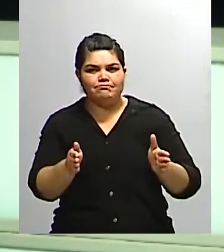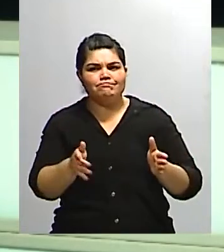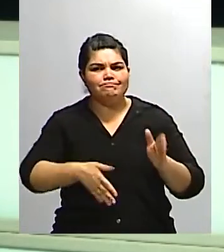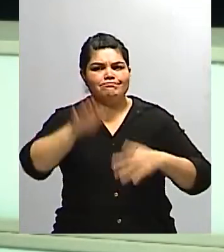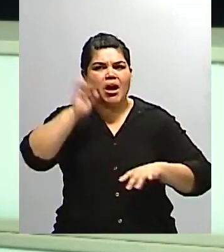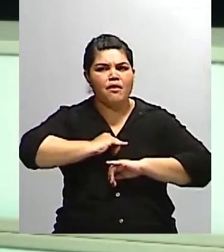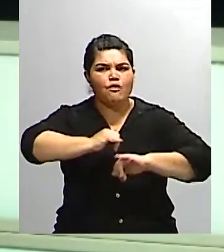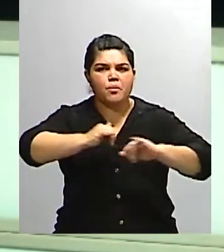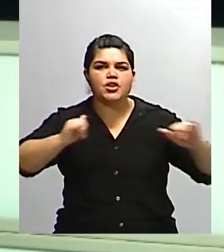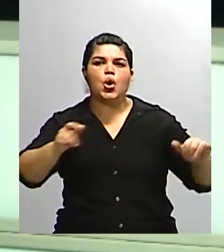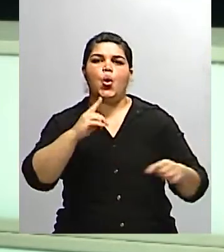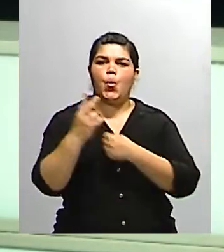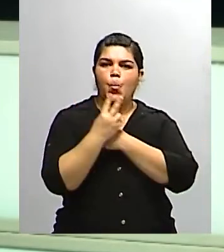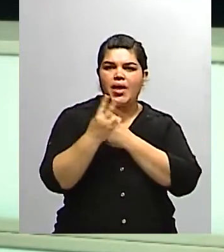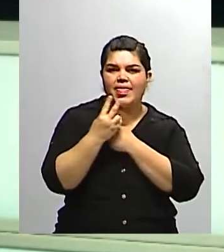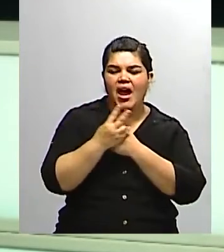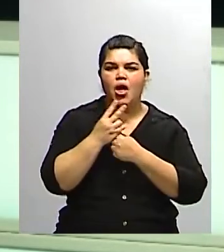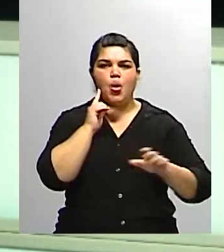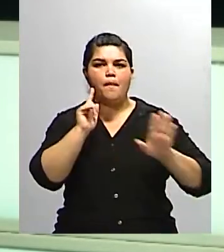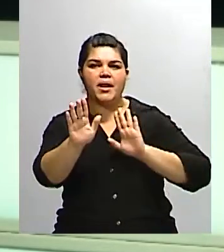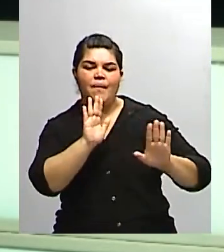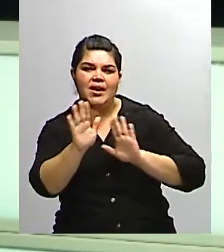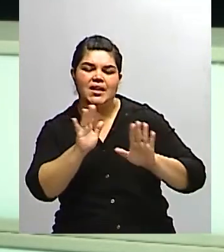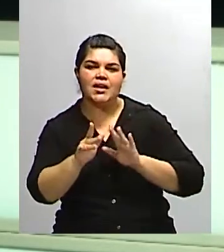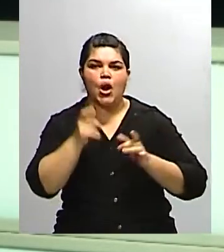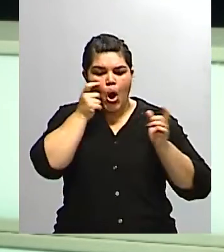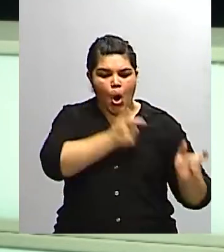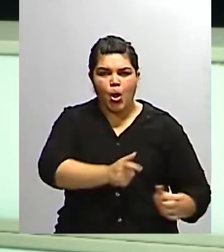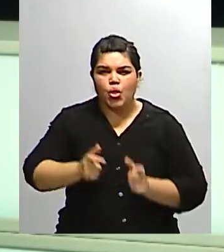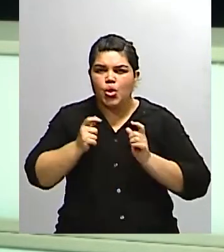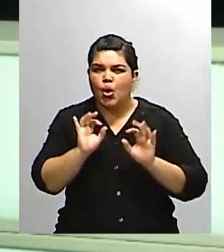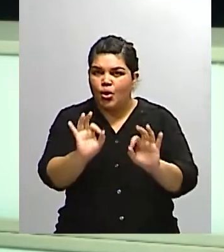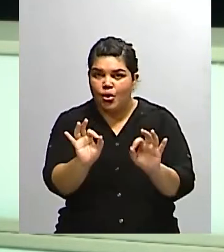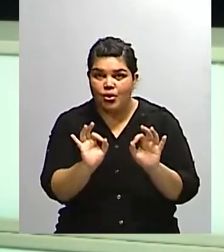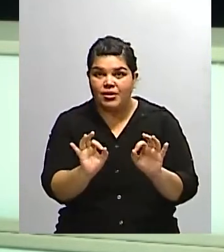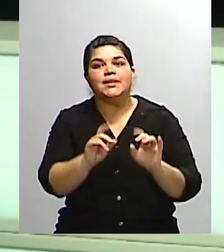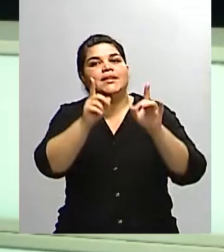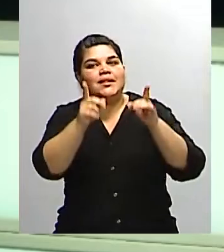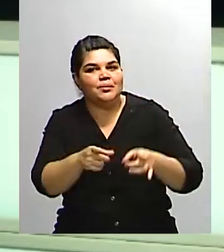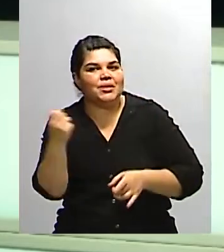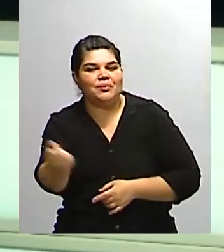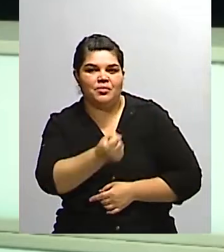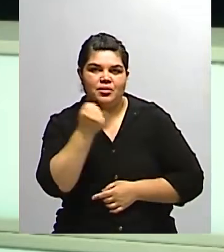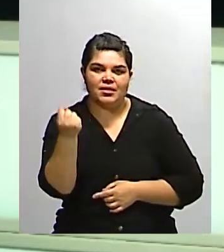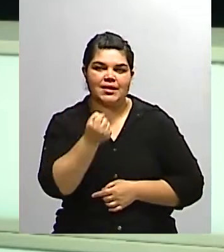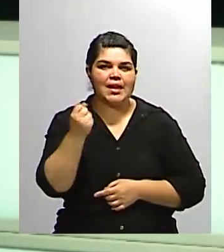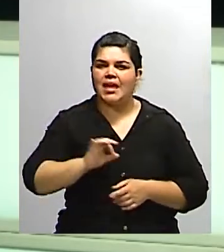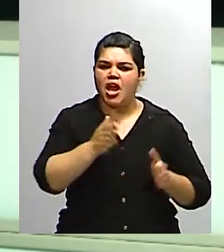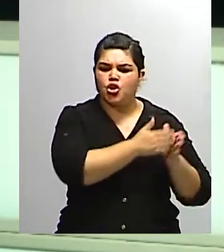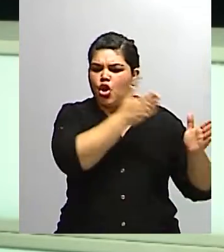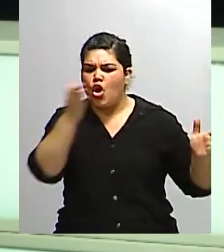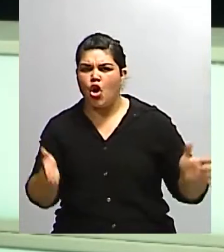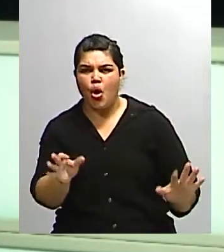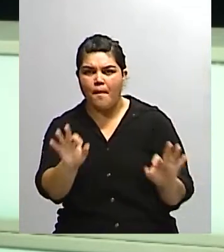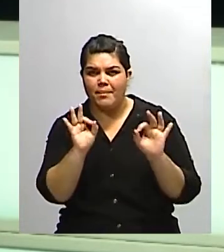debemos prevenirlo, de los exámenes que nos tenemos que hacer periódicamente, es importante que lo tengamos en cuenta todo el año. Nos vamos